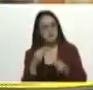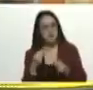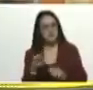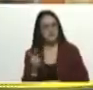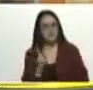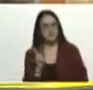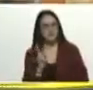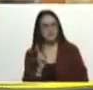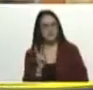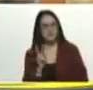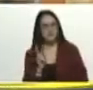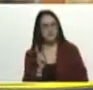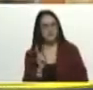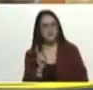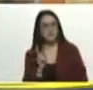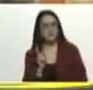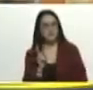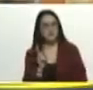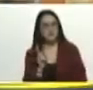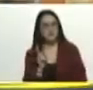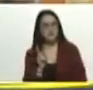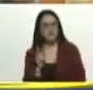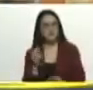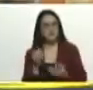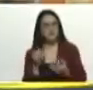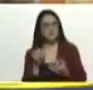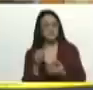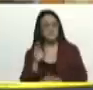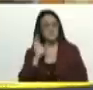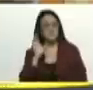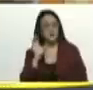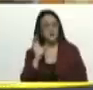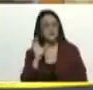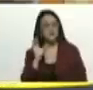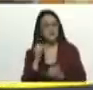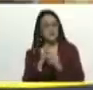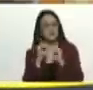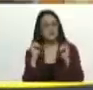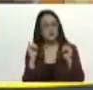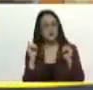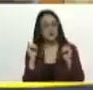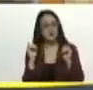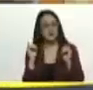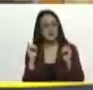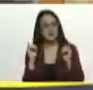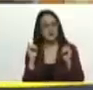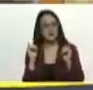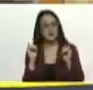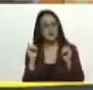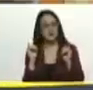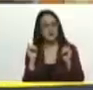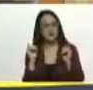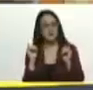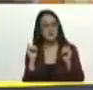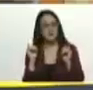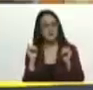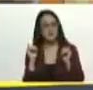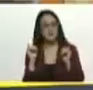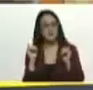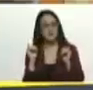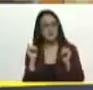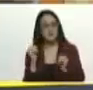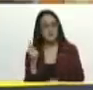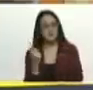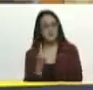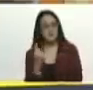Venezuela sea definitivamente un país soberano que en el que